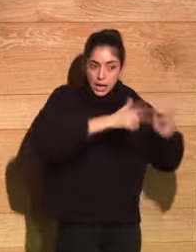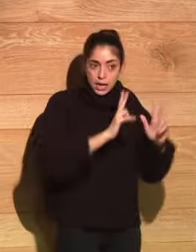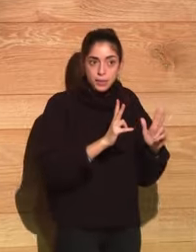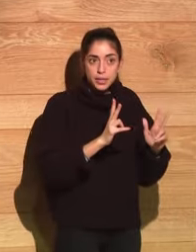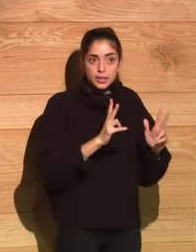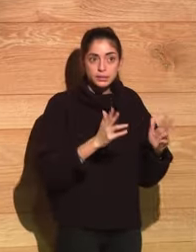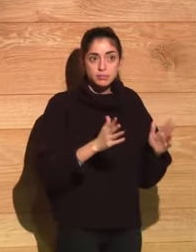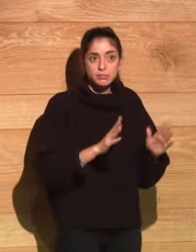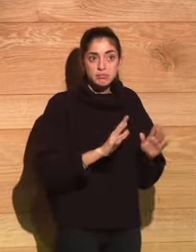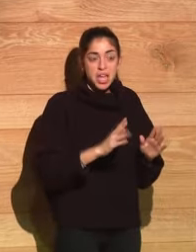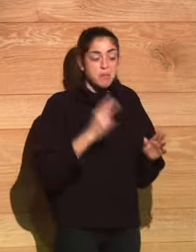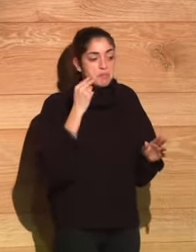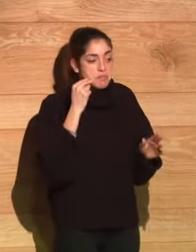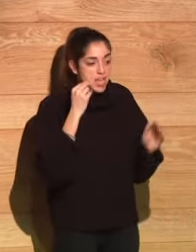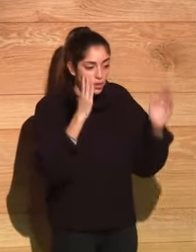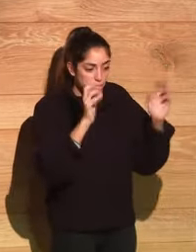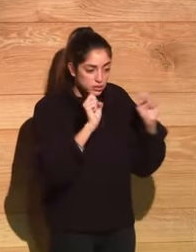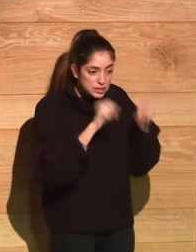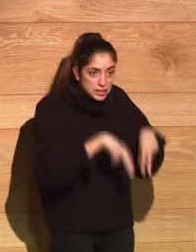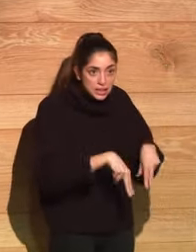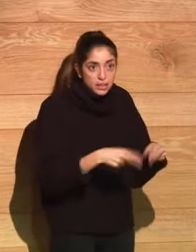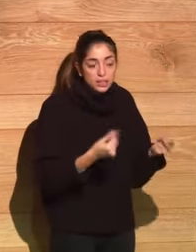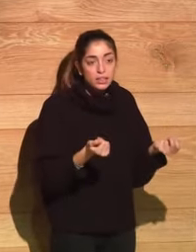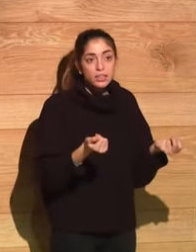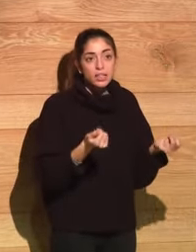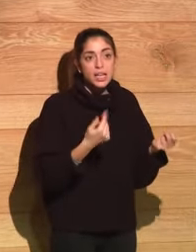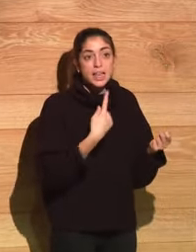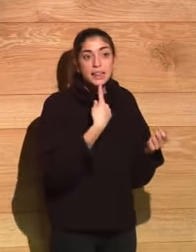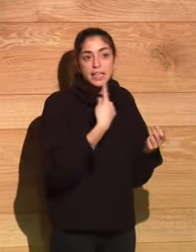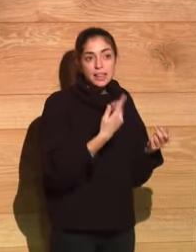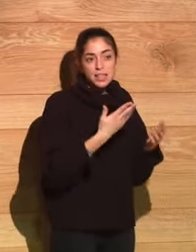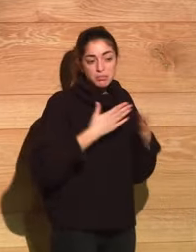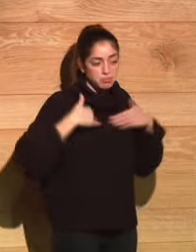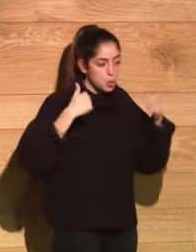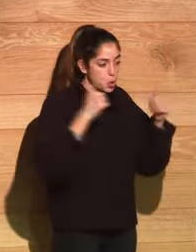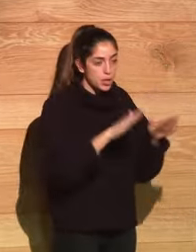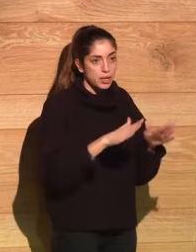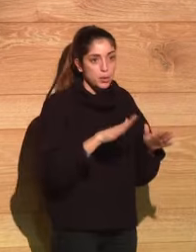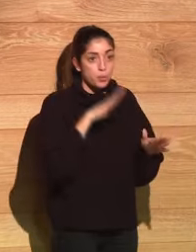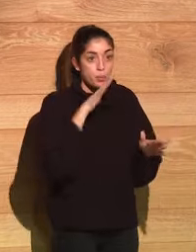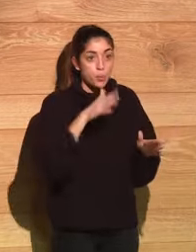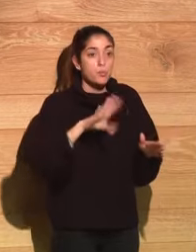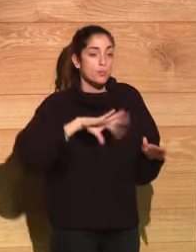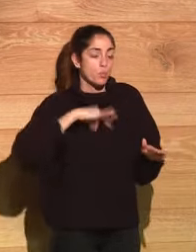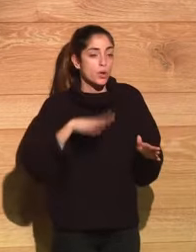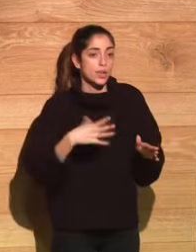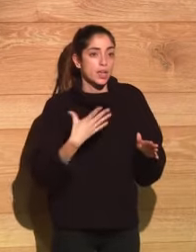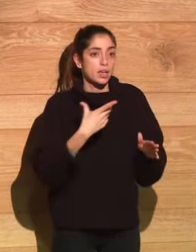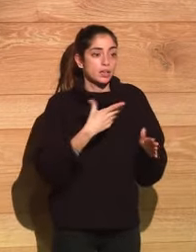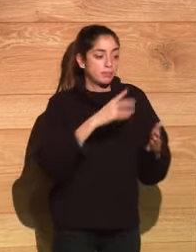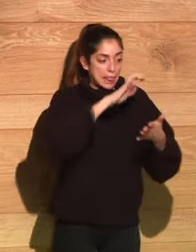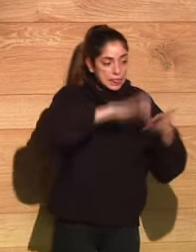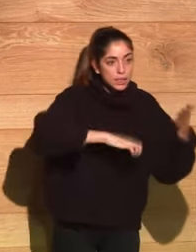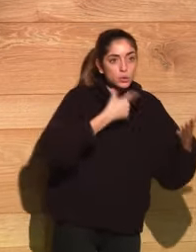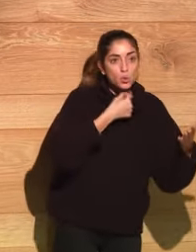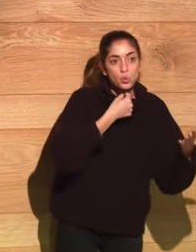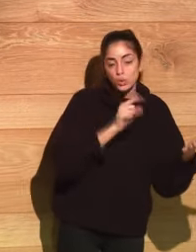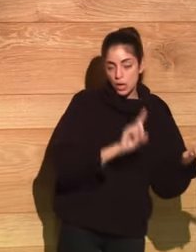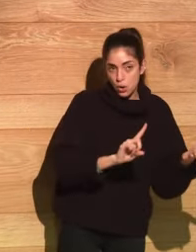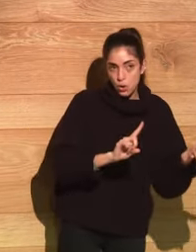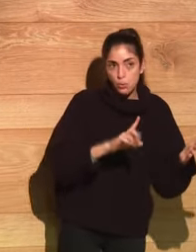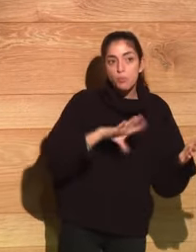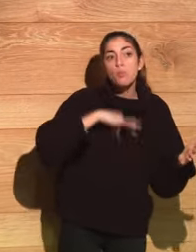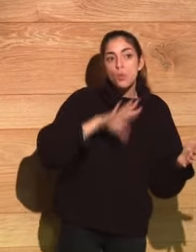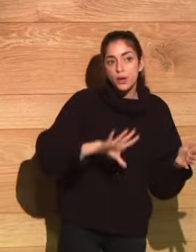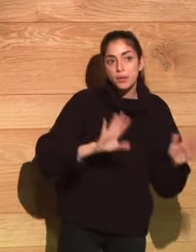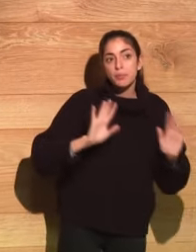cortapisa, sin miedo, que pudieran decir lo que quisieran, porque cabía la posibilidad de que no les gustaran los textos. De hecho, en algunos prólogos